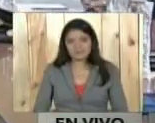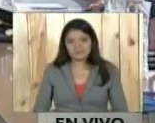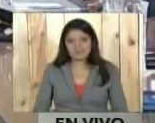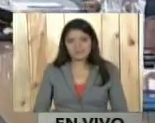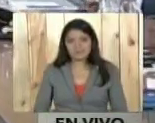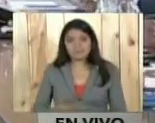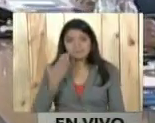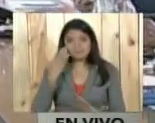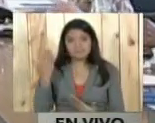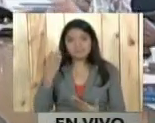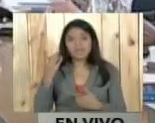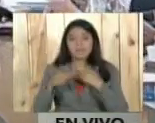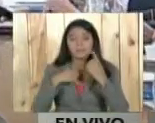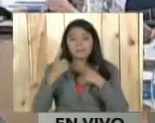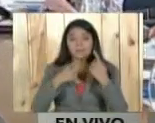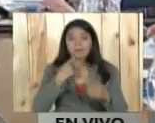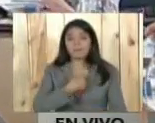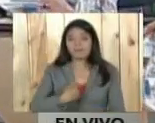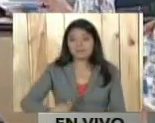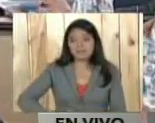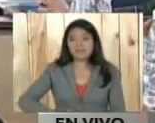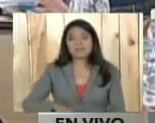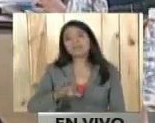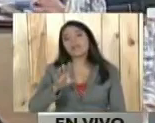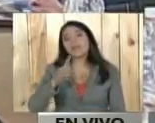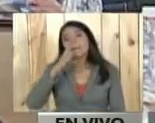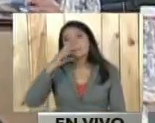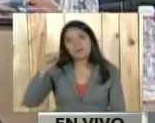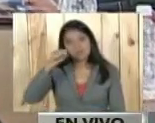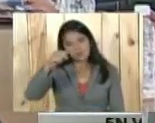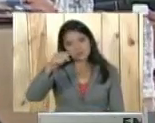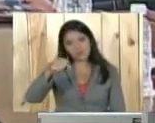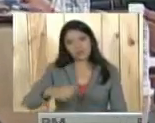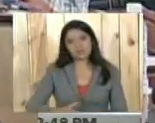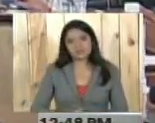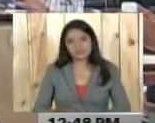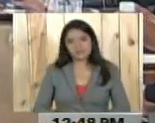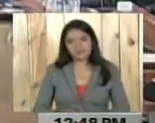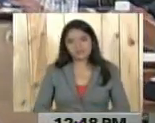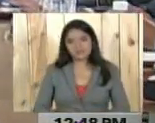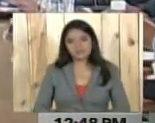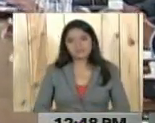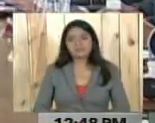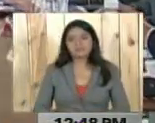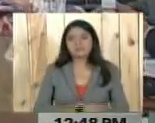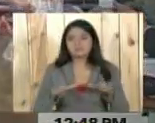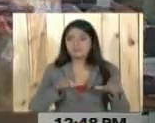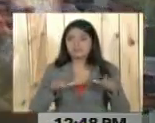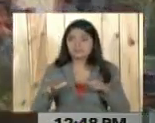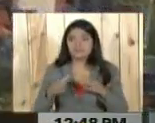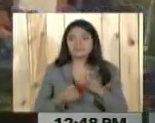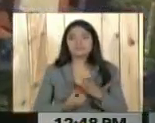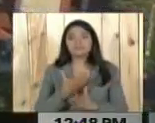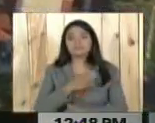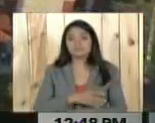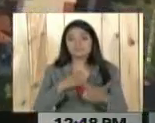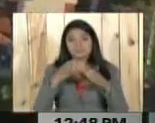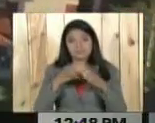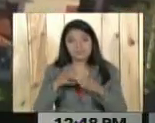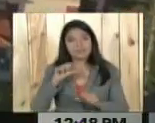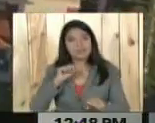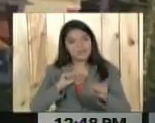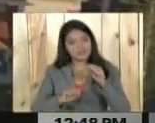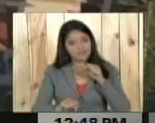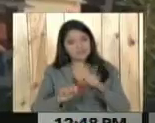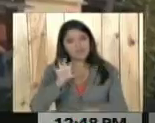palabras del presidente de la República Bolivariana de Venezuela, Nicolás Maduro Moros, quien ha dado como instalada la sesión del Consejo de la Defensa